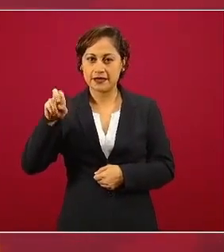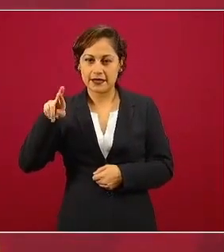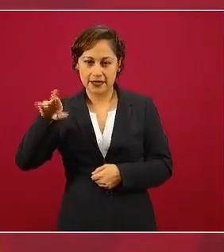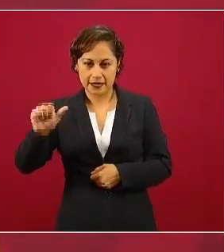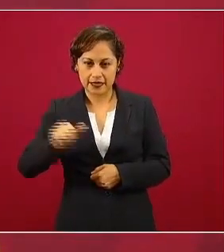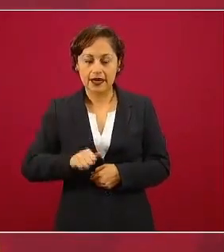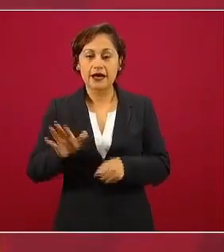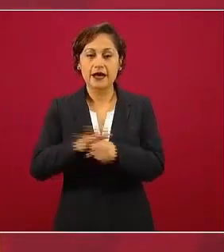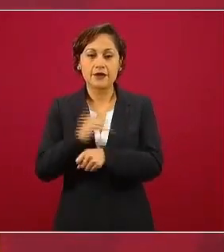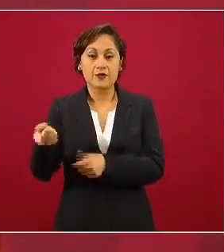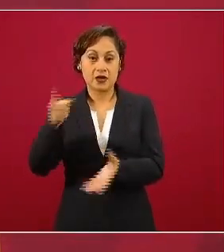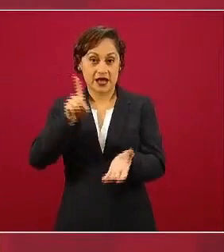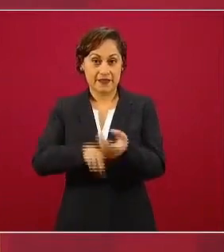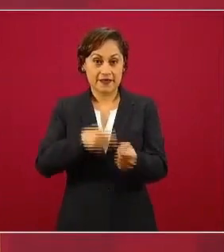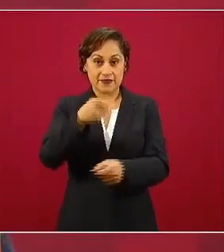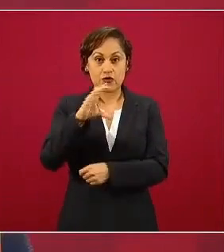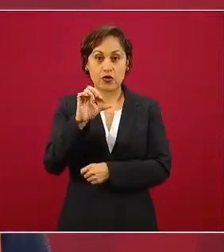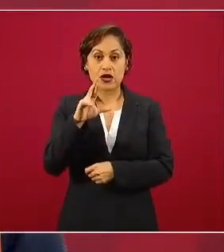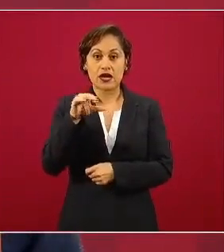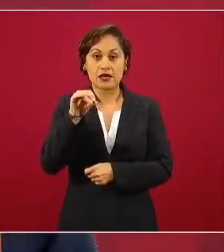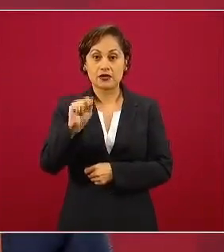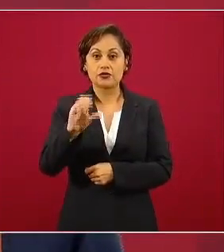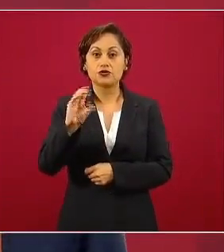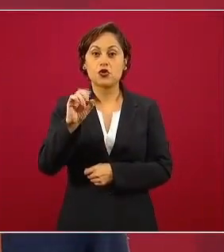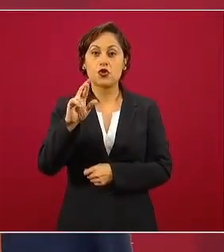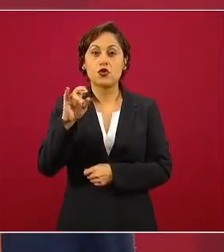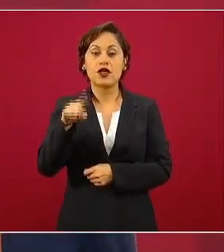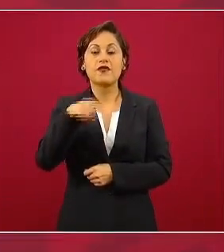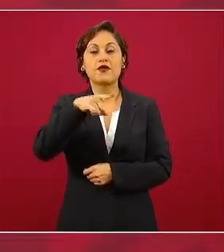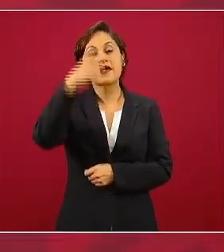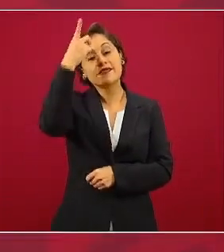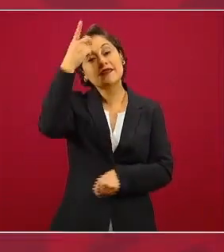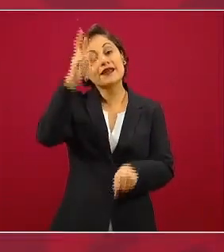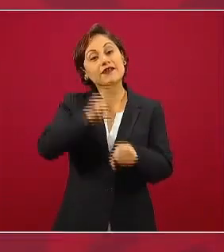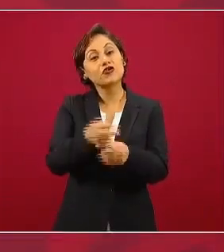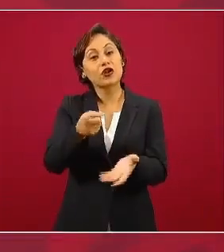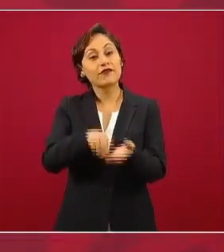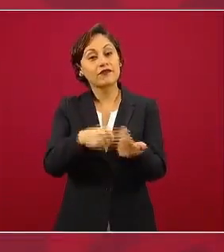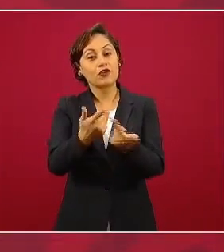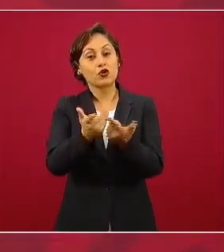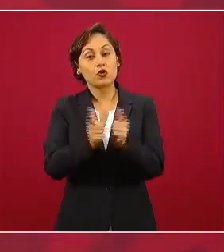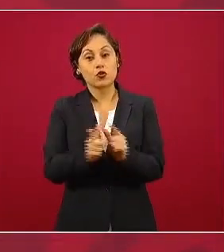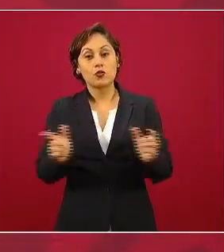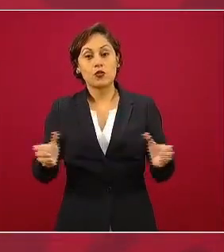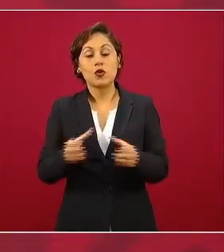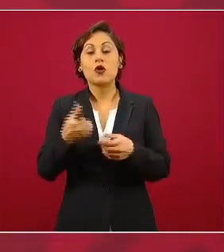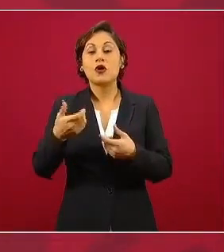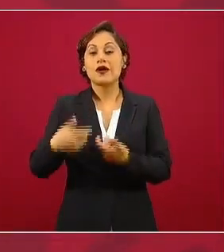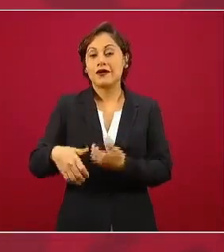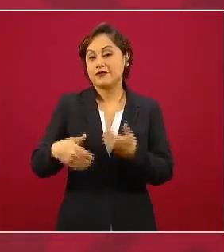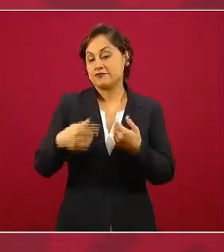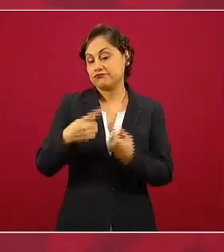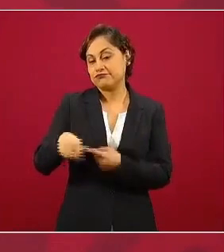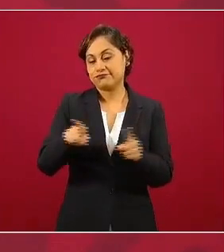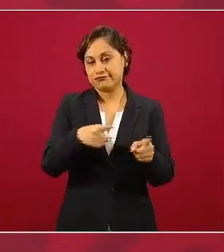Carlos Colorado era director de la Santanera, de